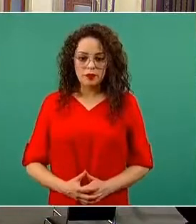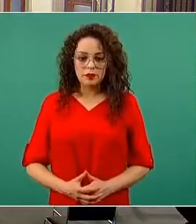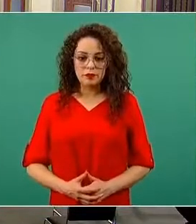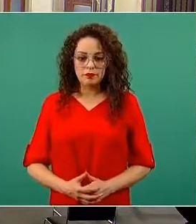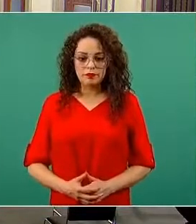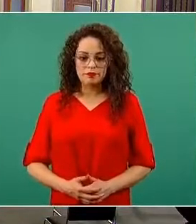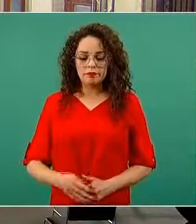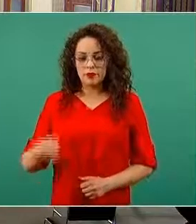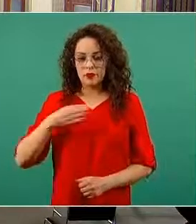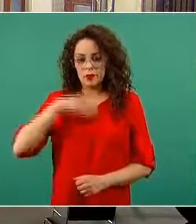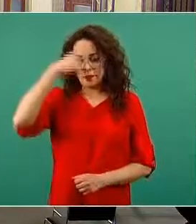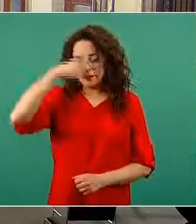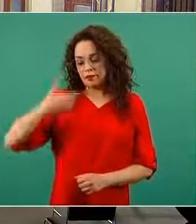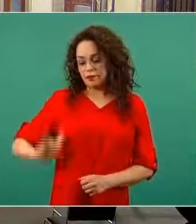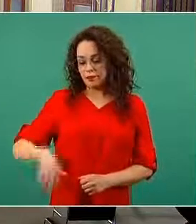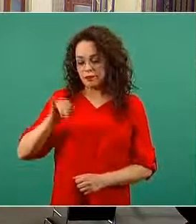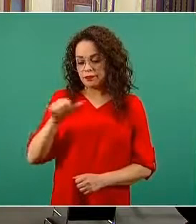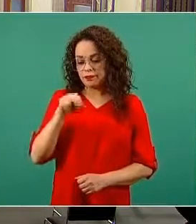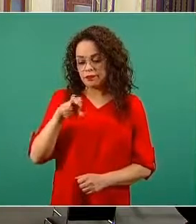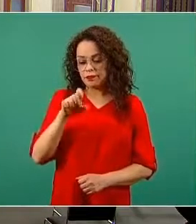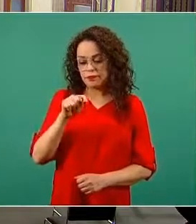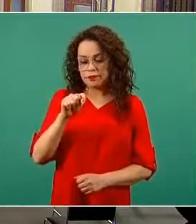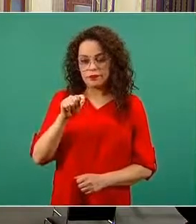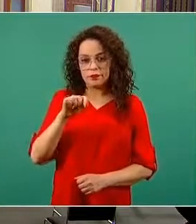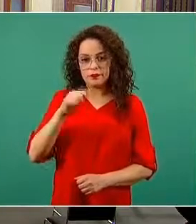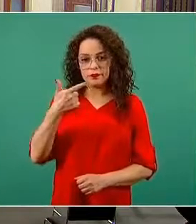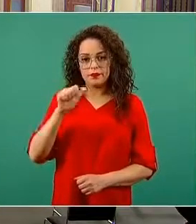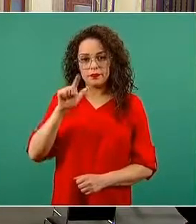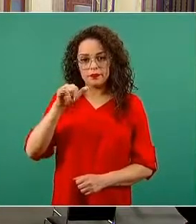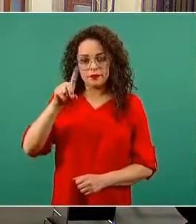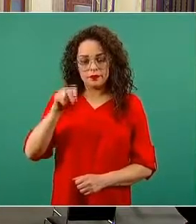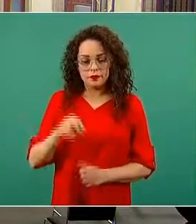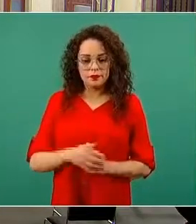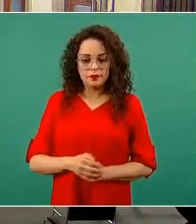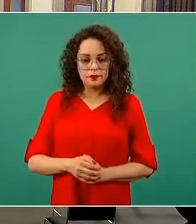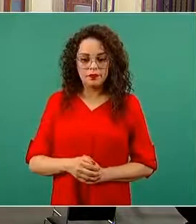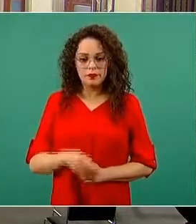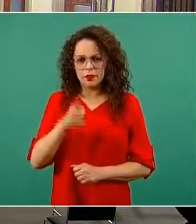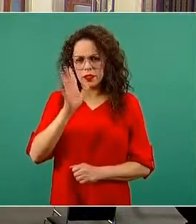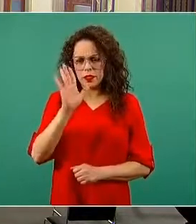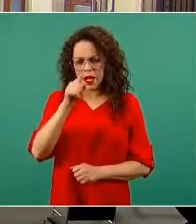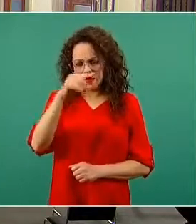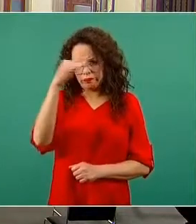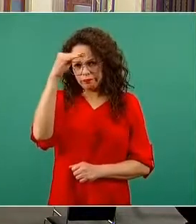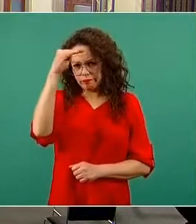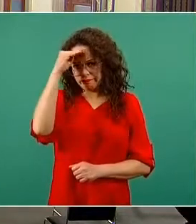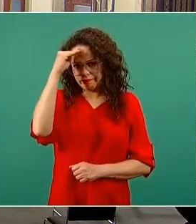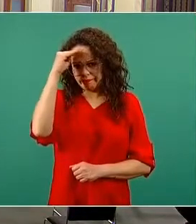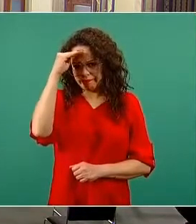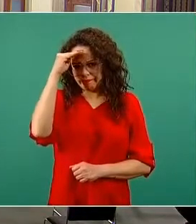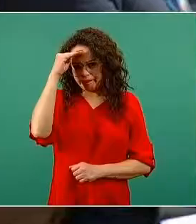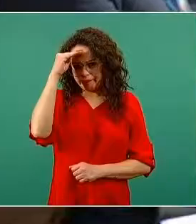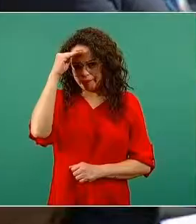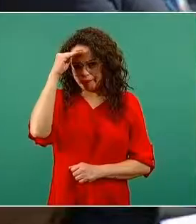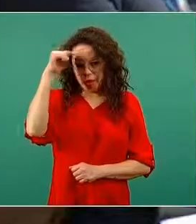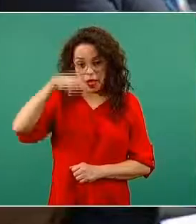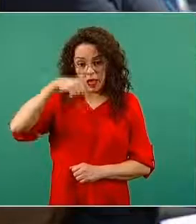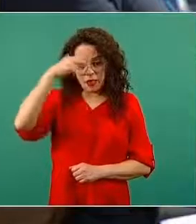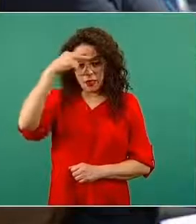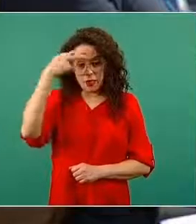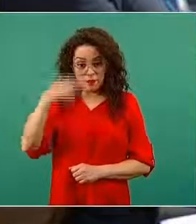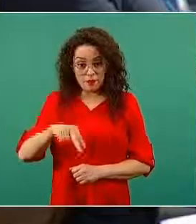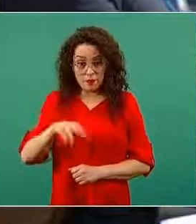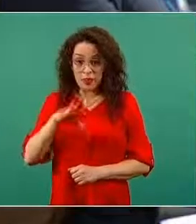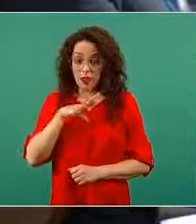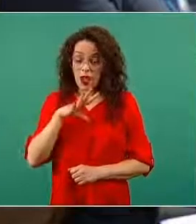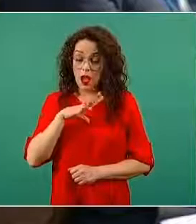Buenas noches, Janet Galindo de Mundo Farma. ¿En algún momento se ha pensado que bueno, aquí en México tenemos un